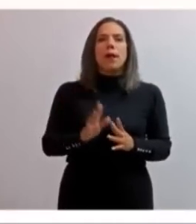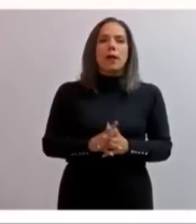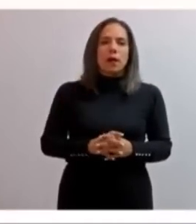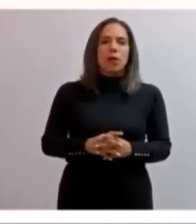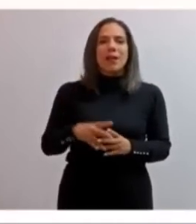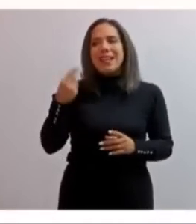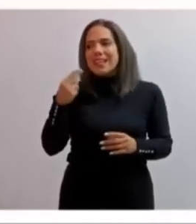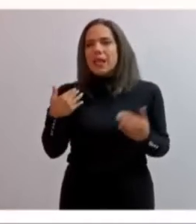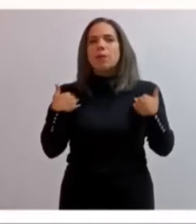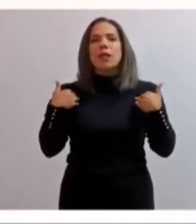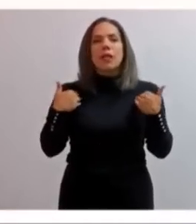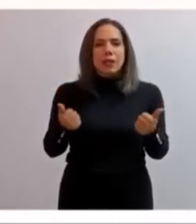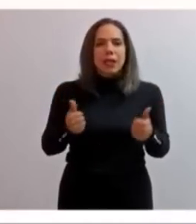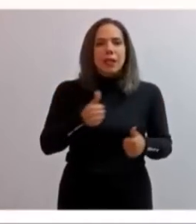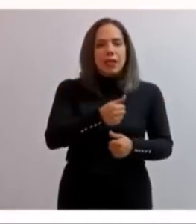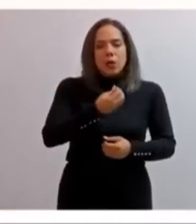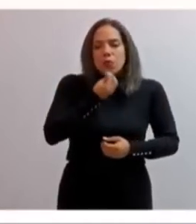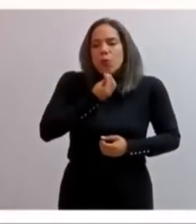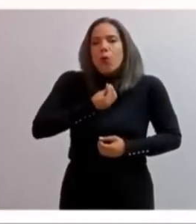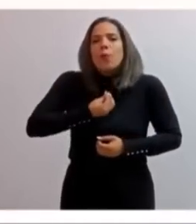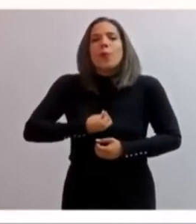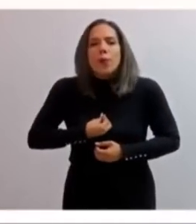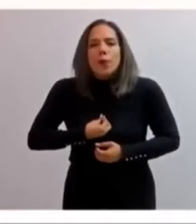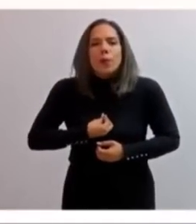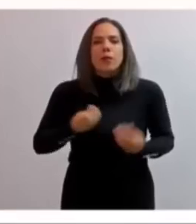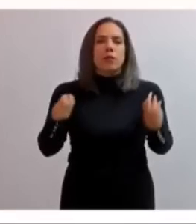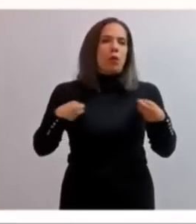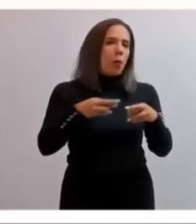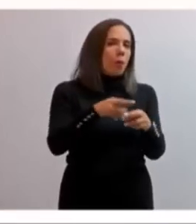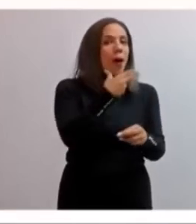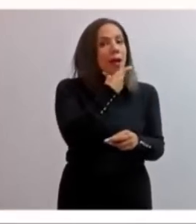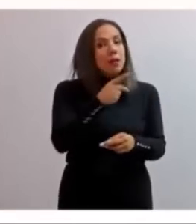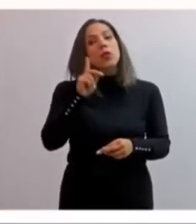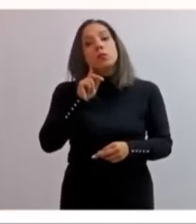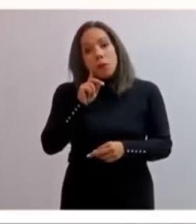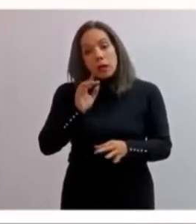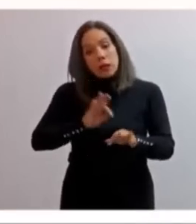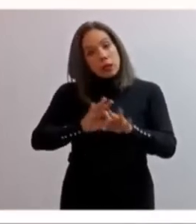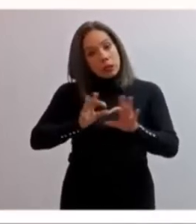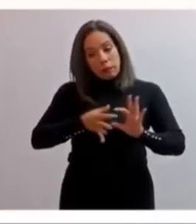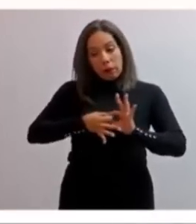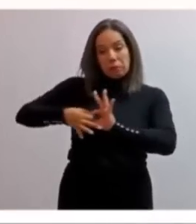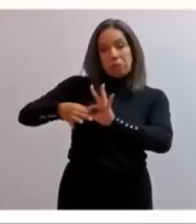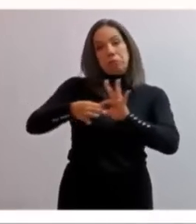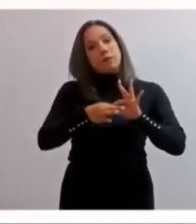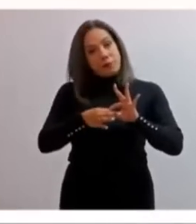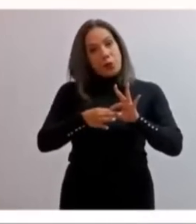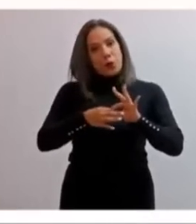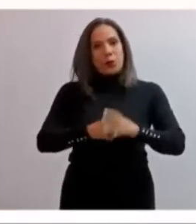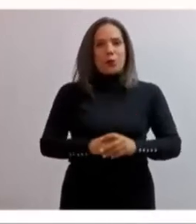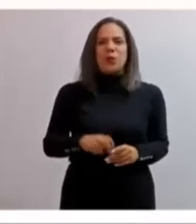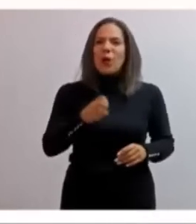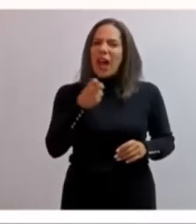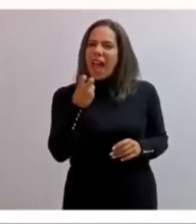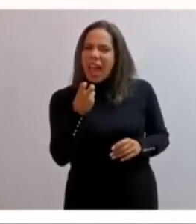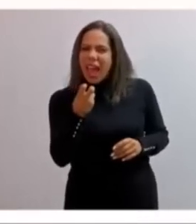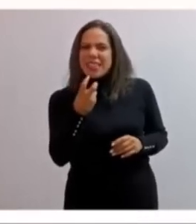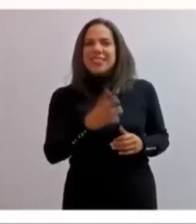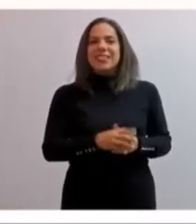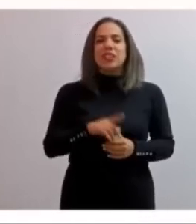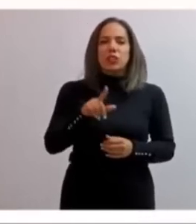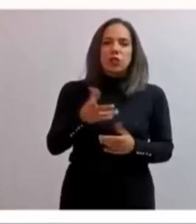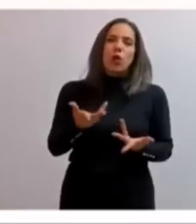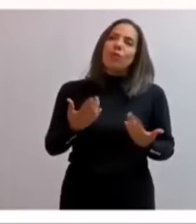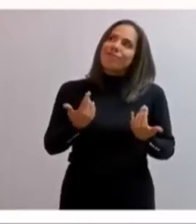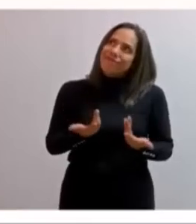también implica un compromiso de los maestros para trabajar en colectivo. Esto, de alguna